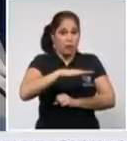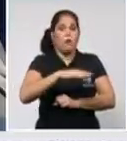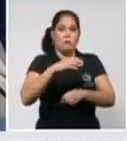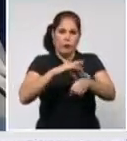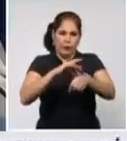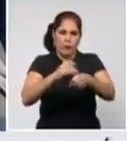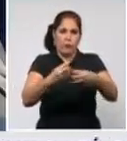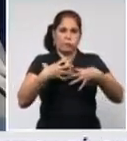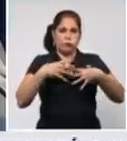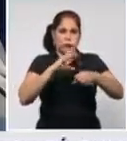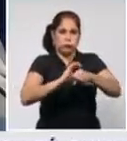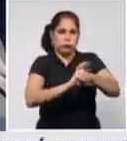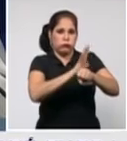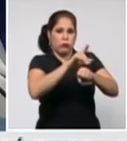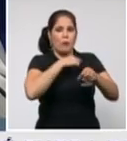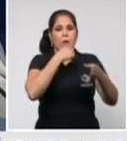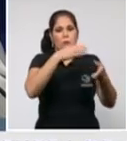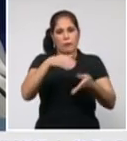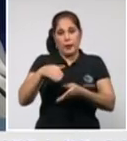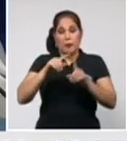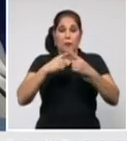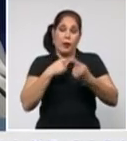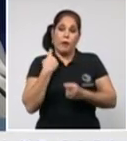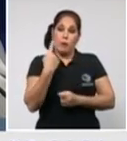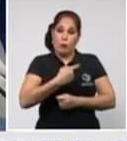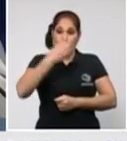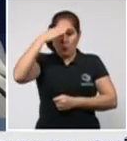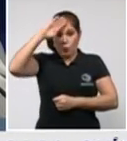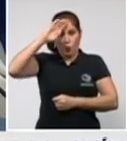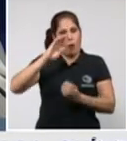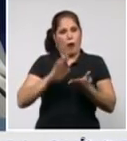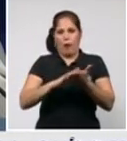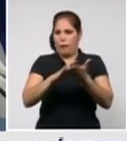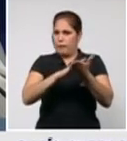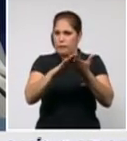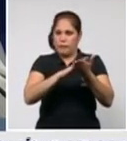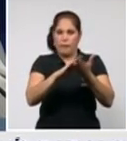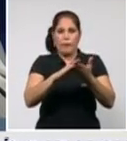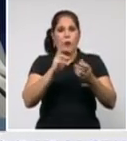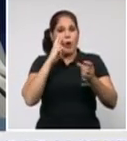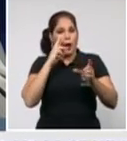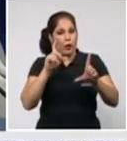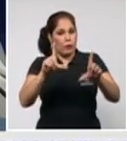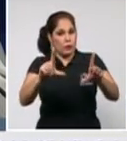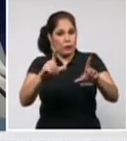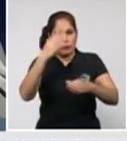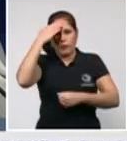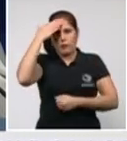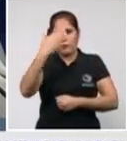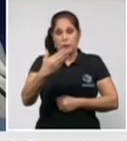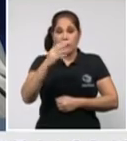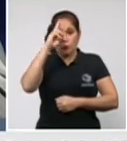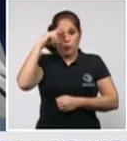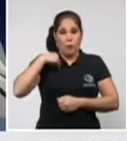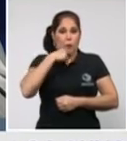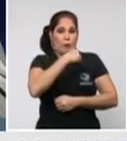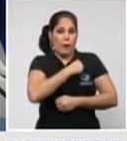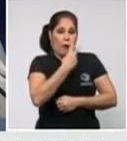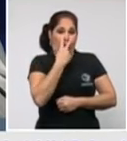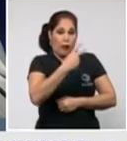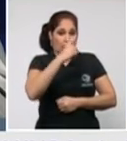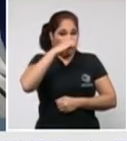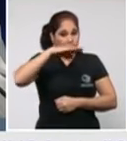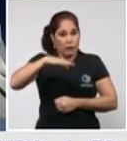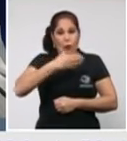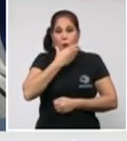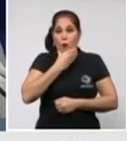han provocado fallecimiento. Finalmente, nuestro reconocimiento y agradecimiento por el trabajo que realizan